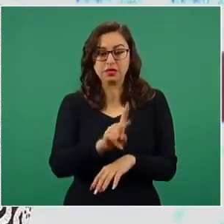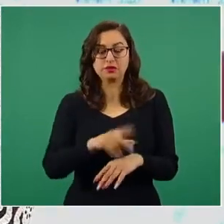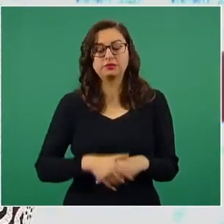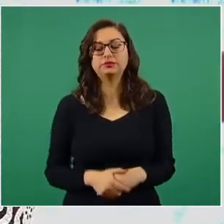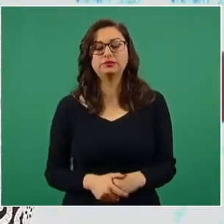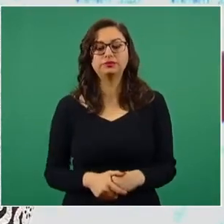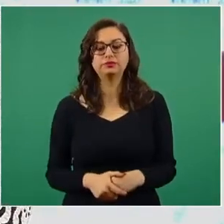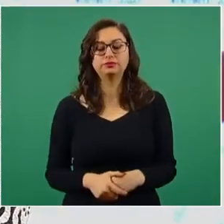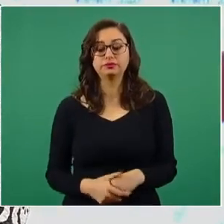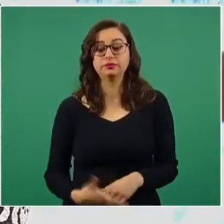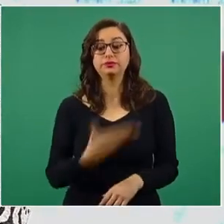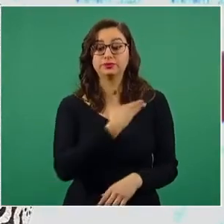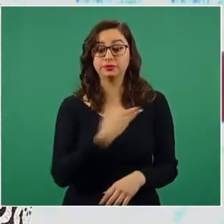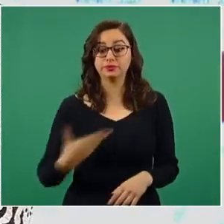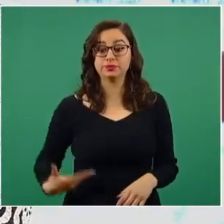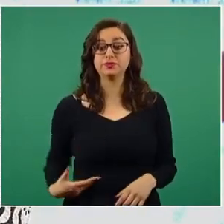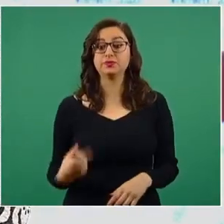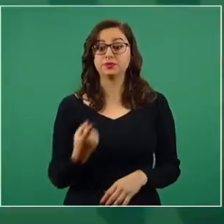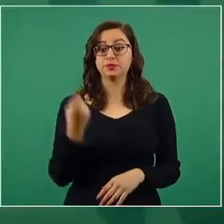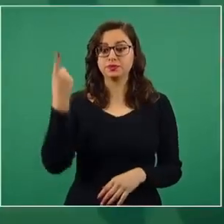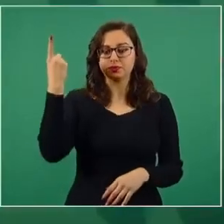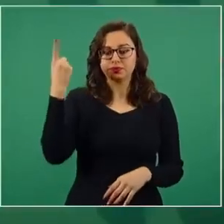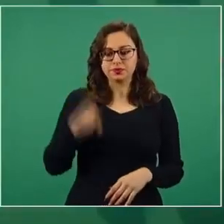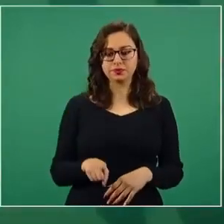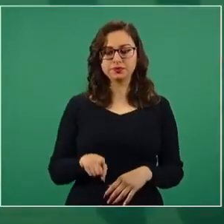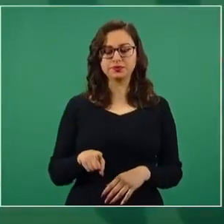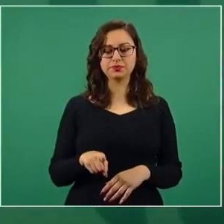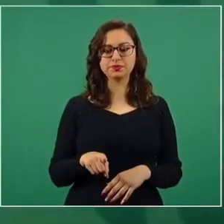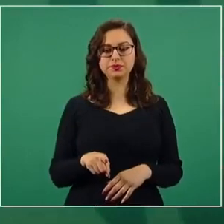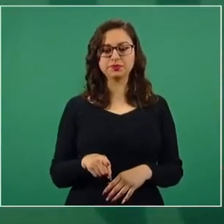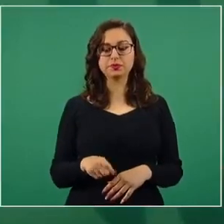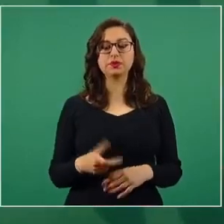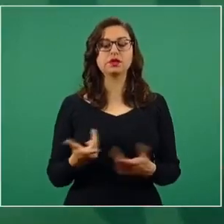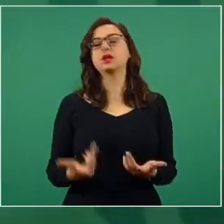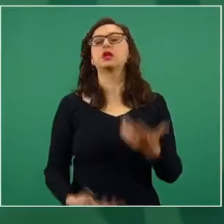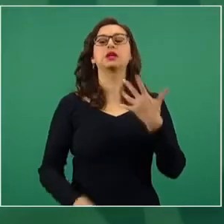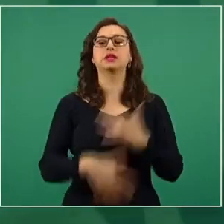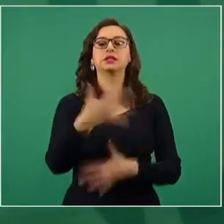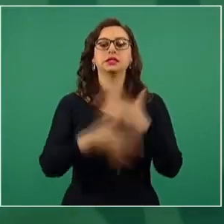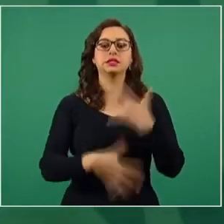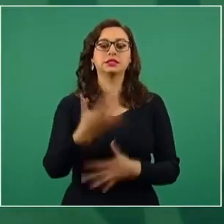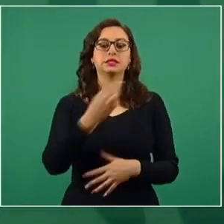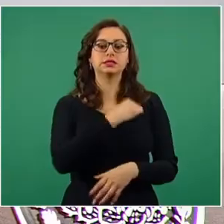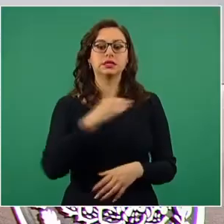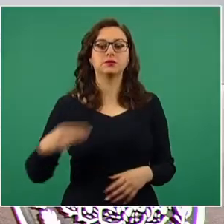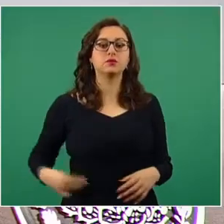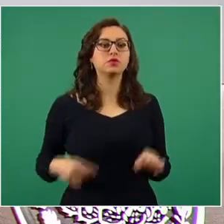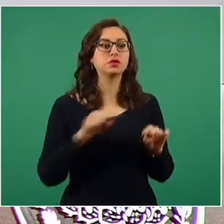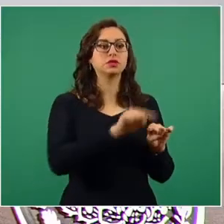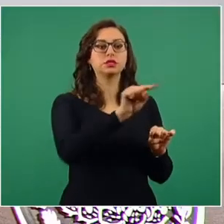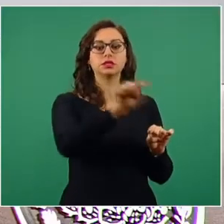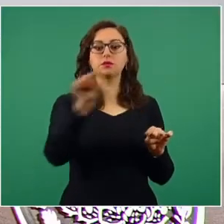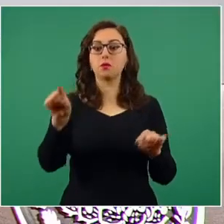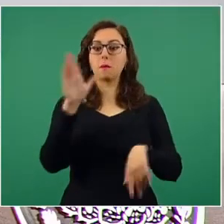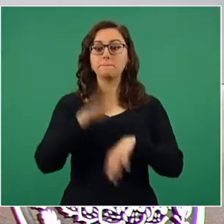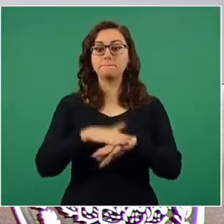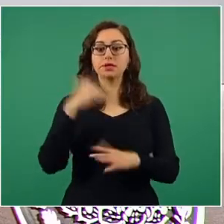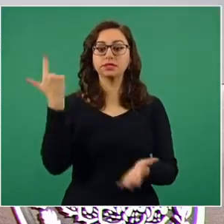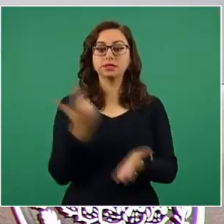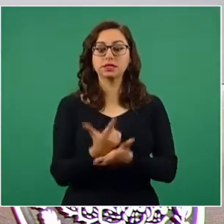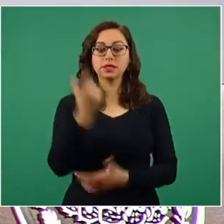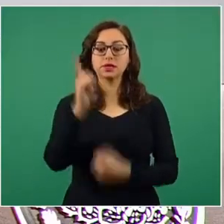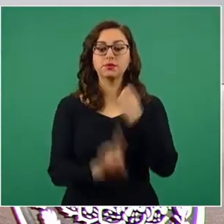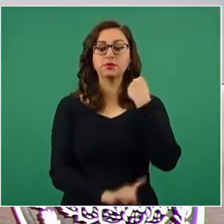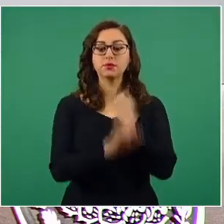señor presidente, hemos implementado acciones en los 15 municipios de atención prioritaria que concentran el